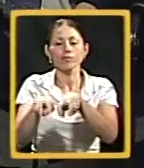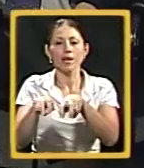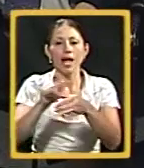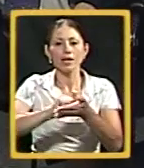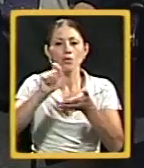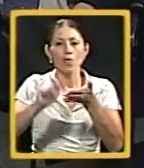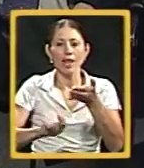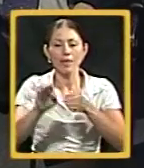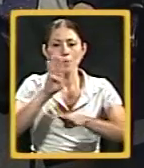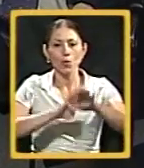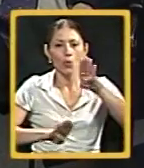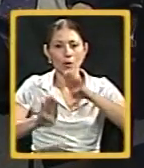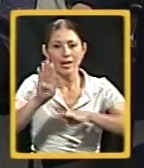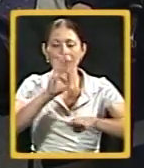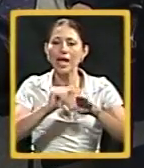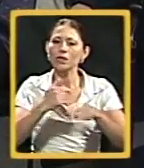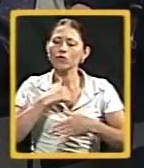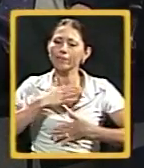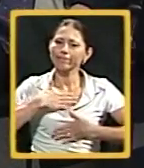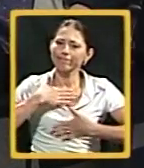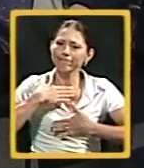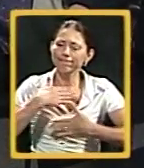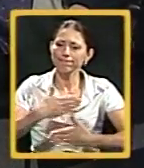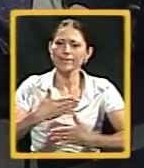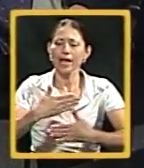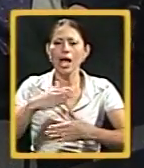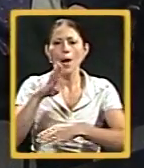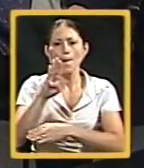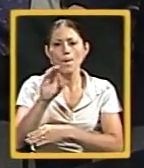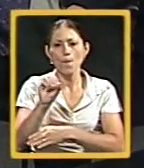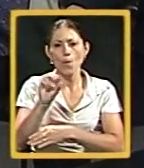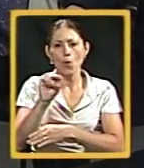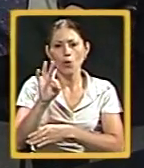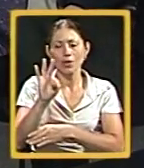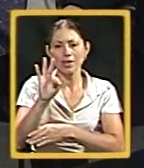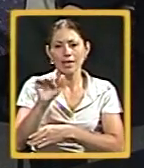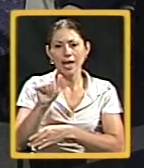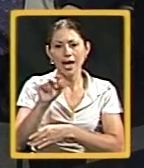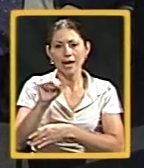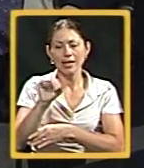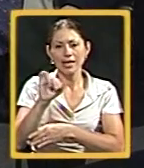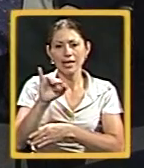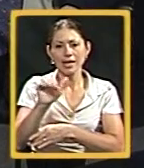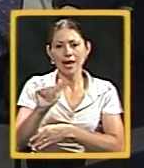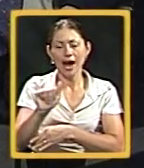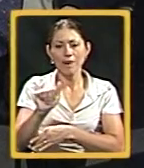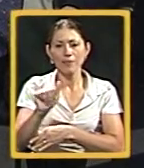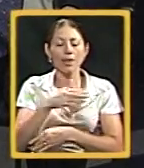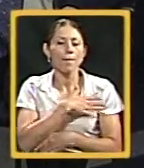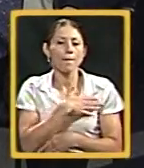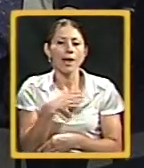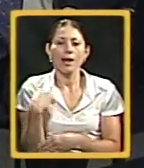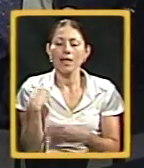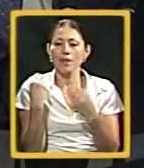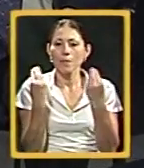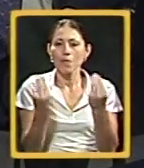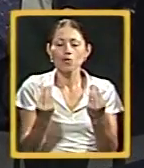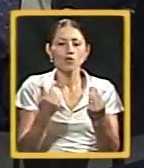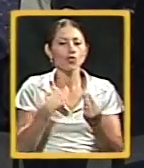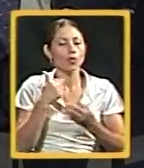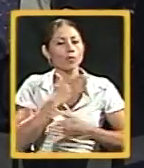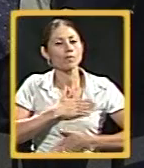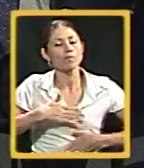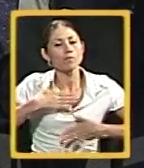y básicamente me dediqué muchísimo a la botánica. Me agrada muchísimo, he disfrutado mucho mi carrera